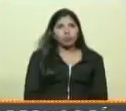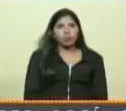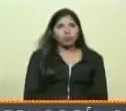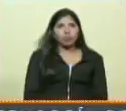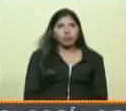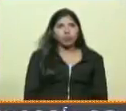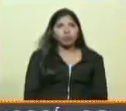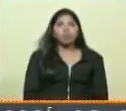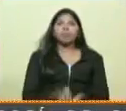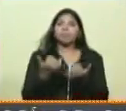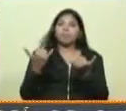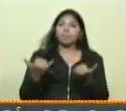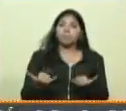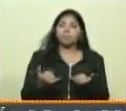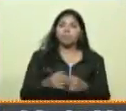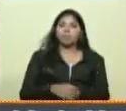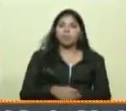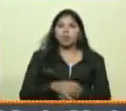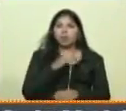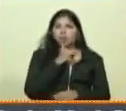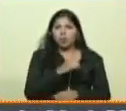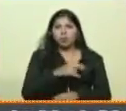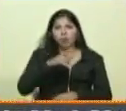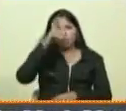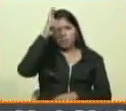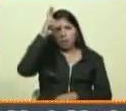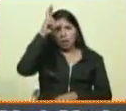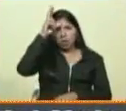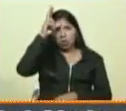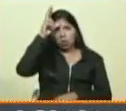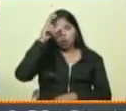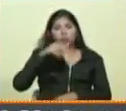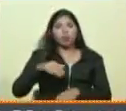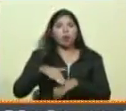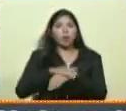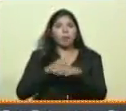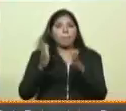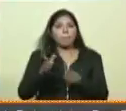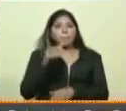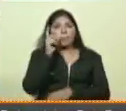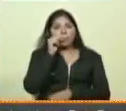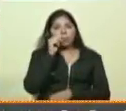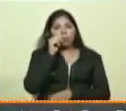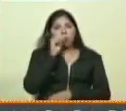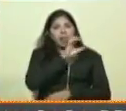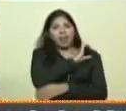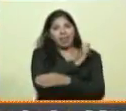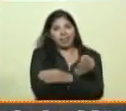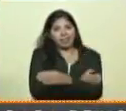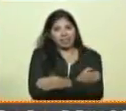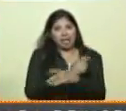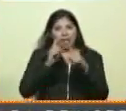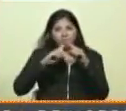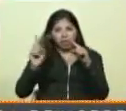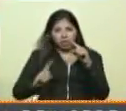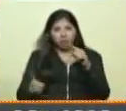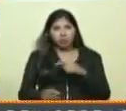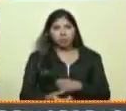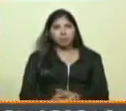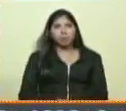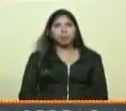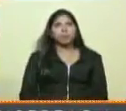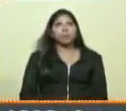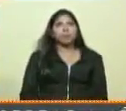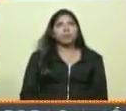Amigos, si nos trasladamos al estado Falcón, donde el ministro para Energía Eléctrica, Luis Mota Domínguez, ofrece importante información relacionada a